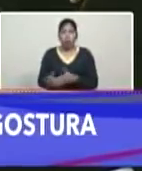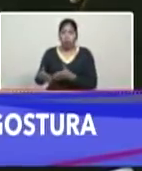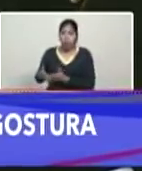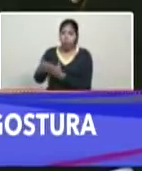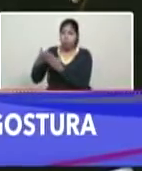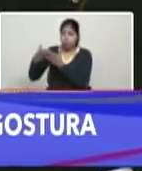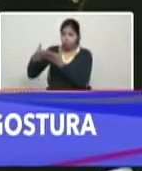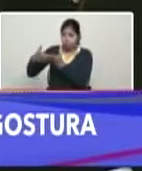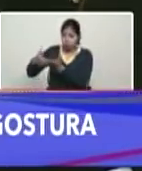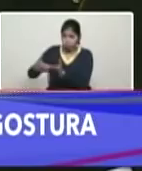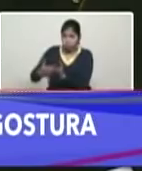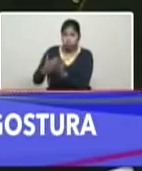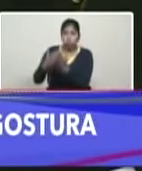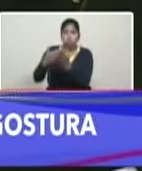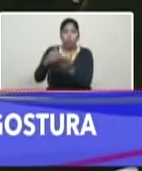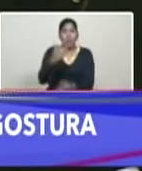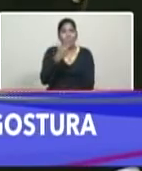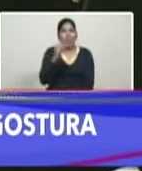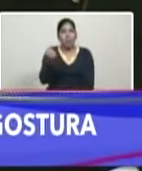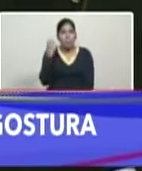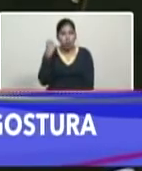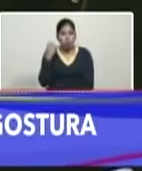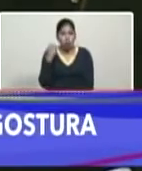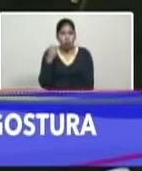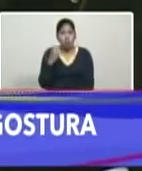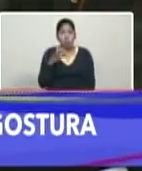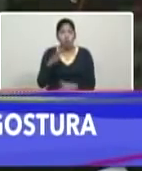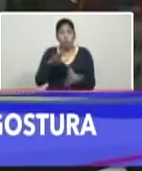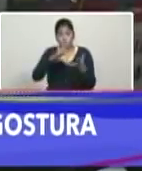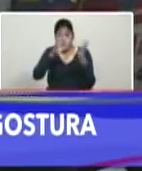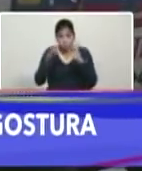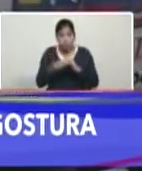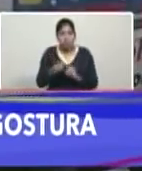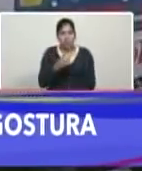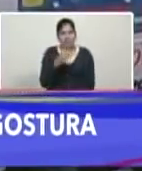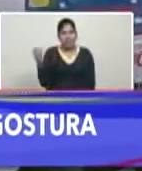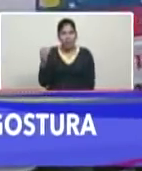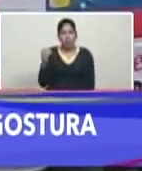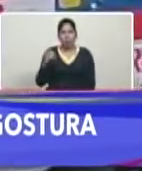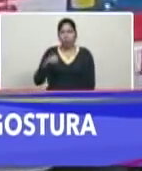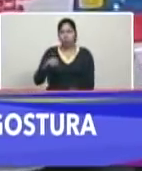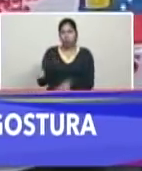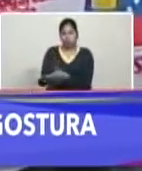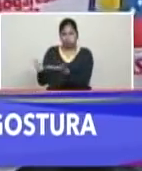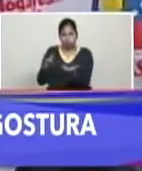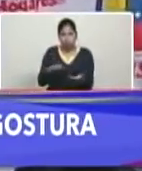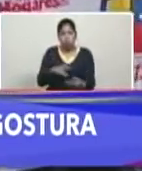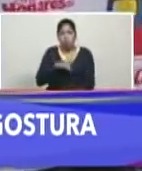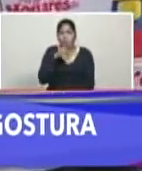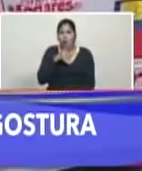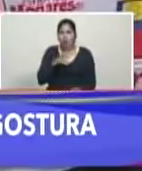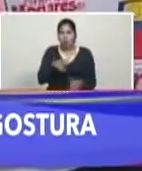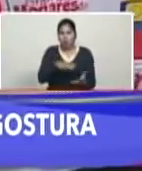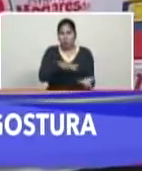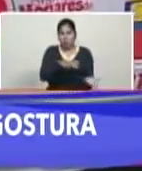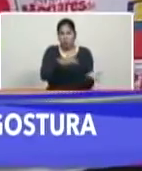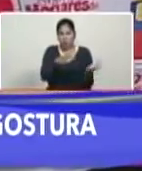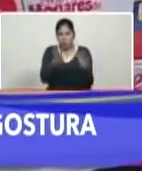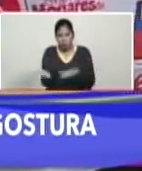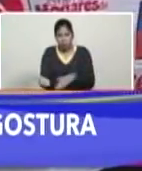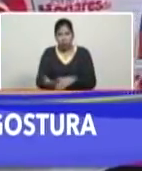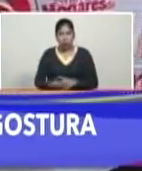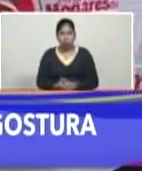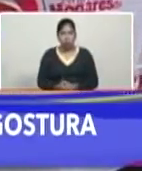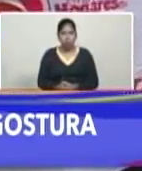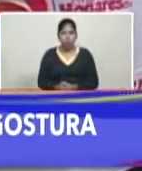más de 30 millones, 100 millones de hombres y mujeres, el mayor genocidio que se haya conocido en la historia.